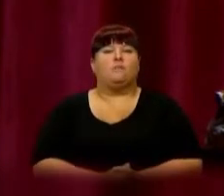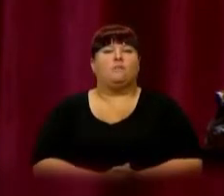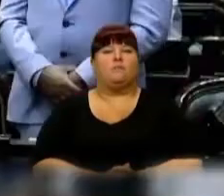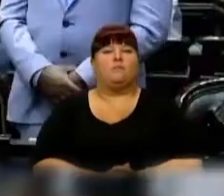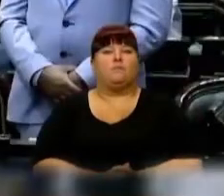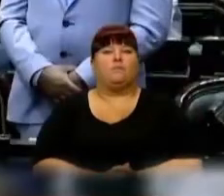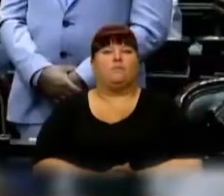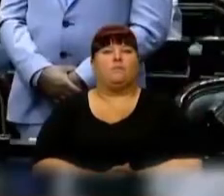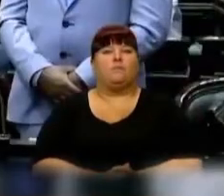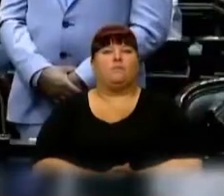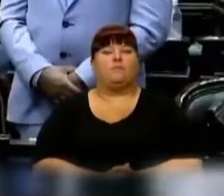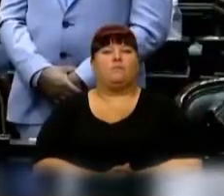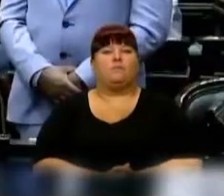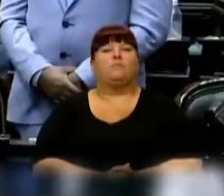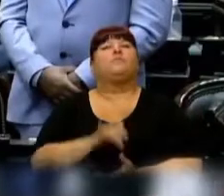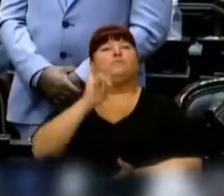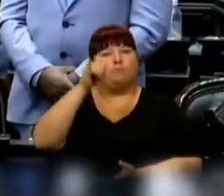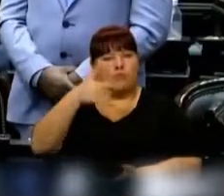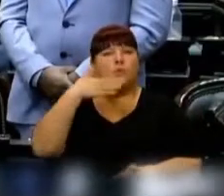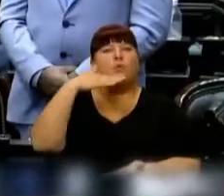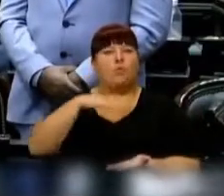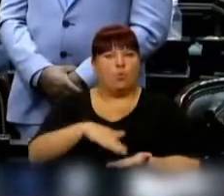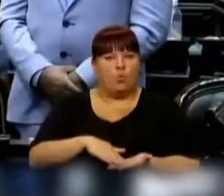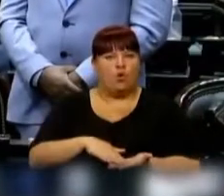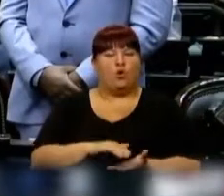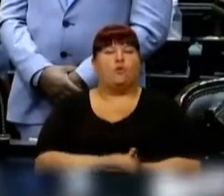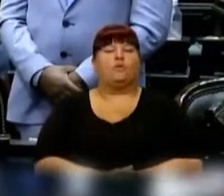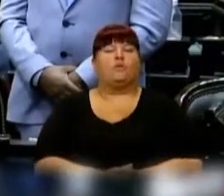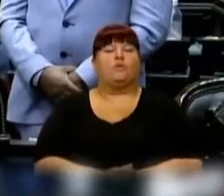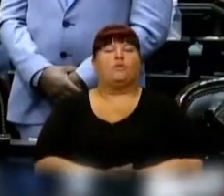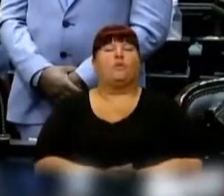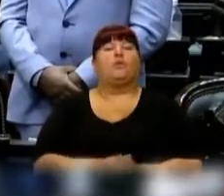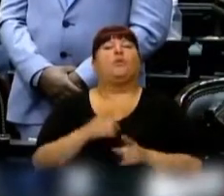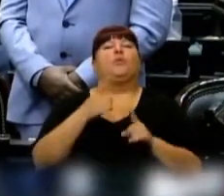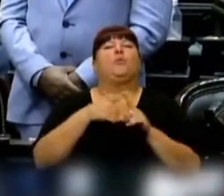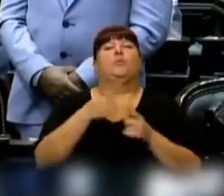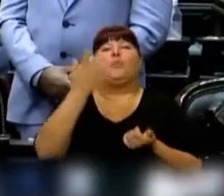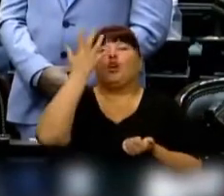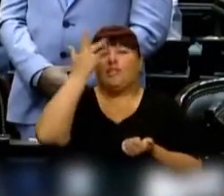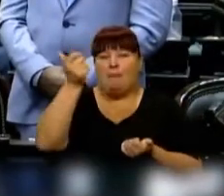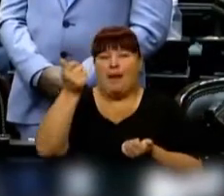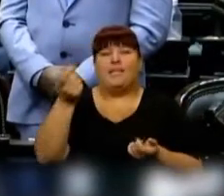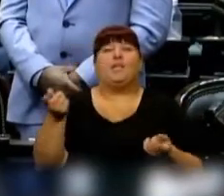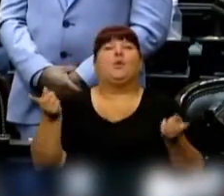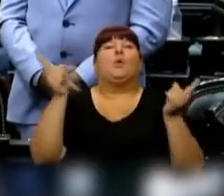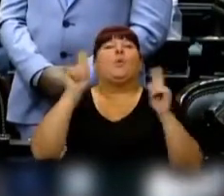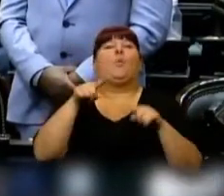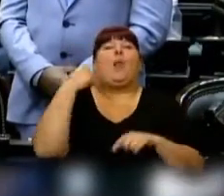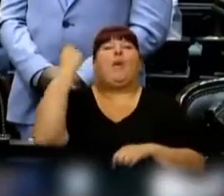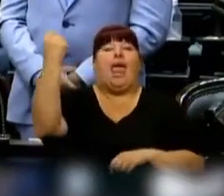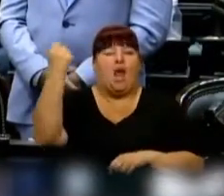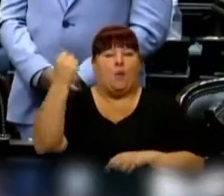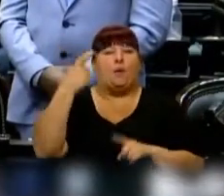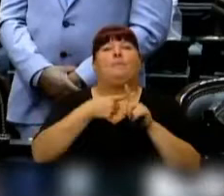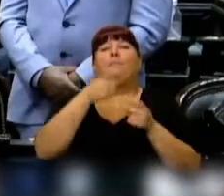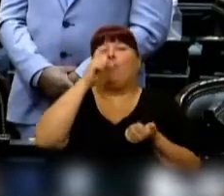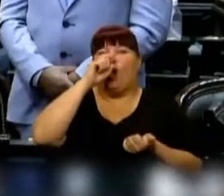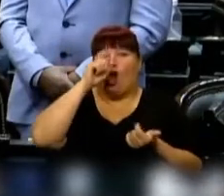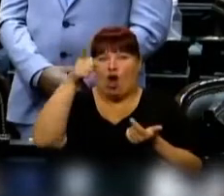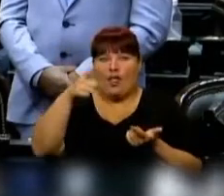en el Congreso de la Nación, en la Cámara Baja, la Cámara de Diputados. Allí precisamente la asunción y el juramento